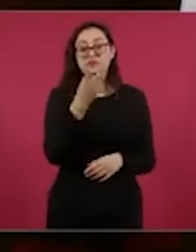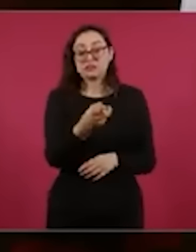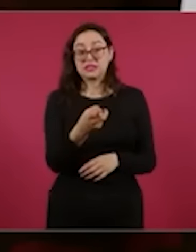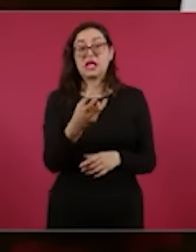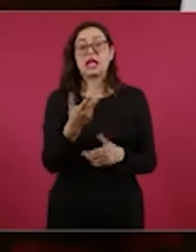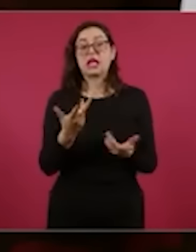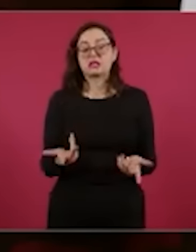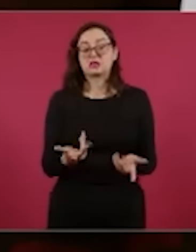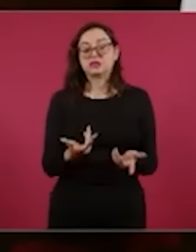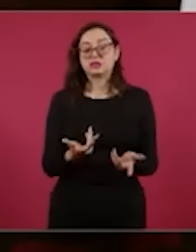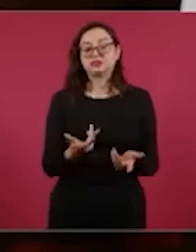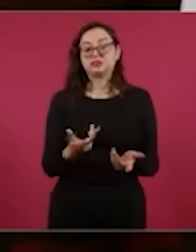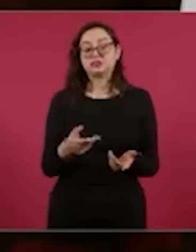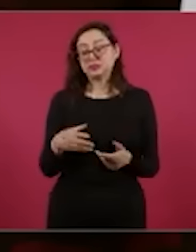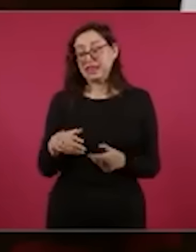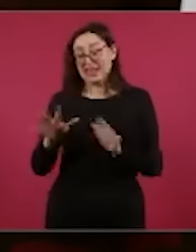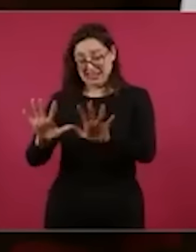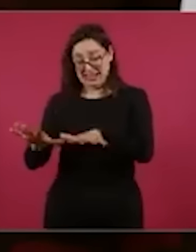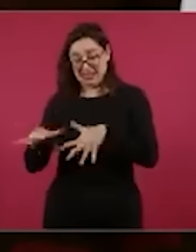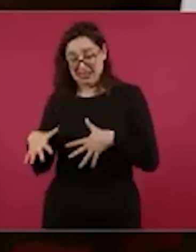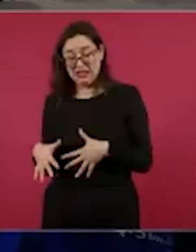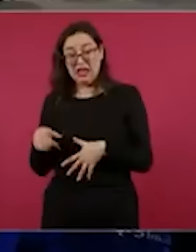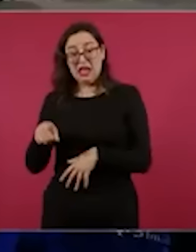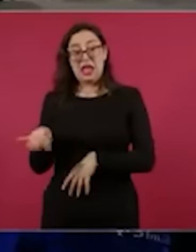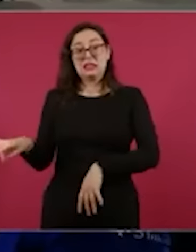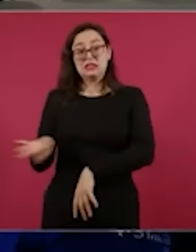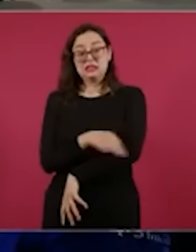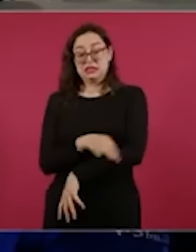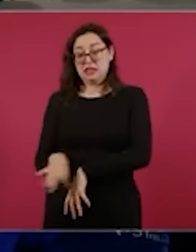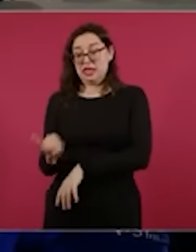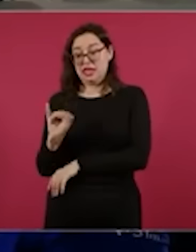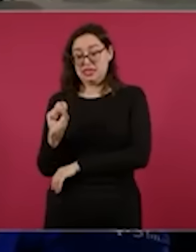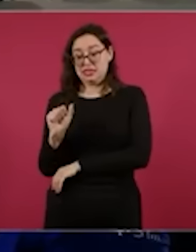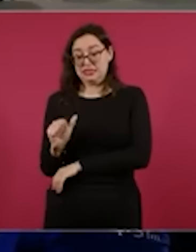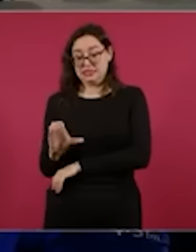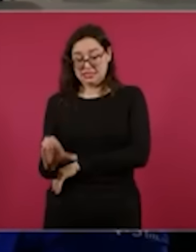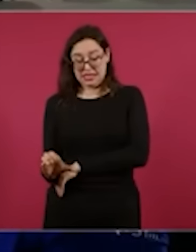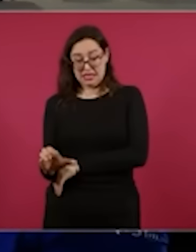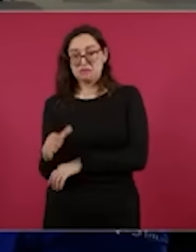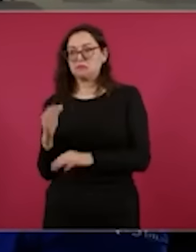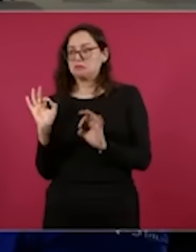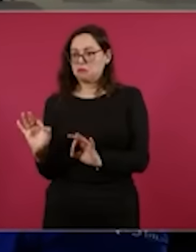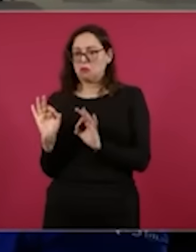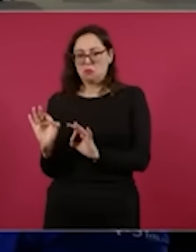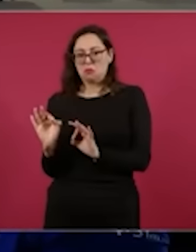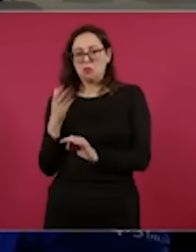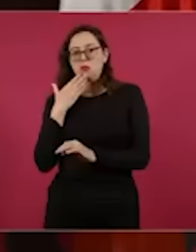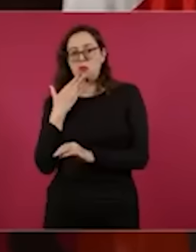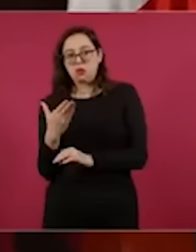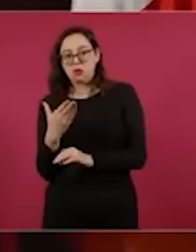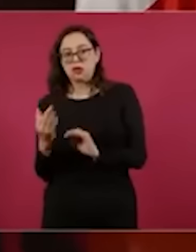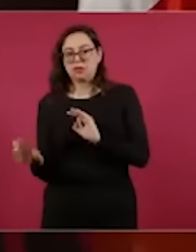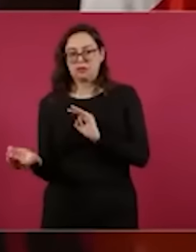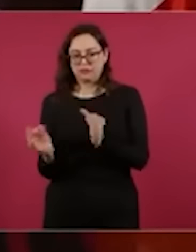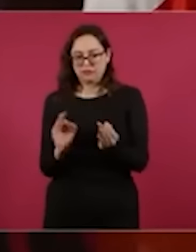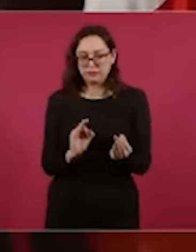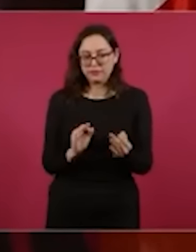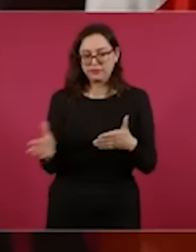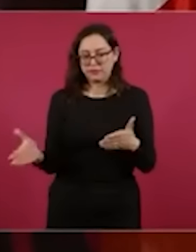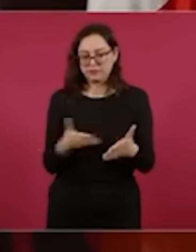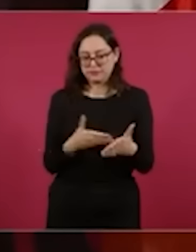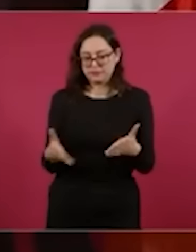concurso que ganó el arquitecto Isaac Michan e hicieron un trabajo muy bueno. Las cocinas de Sencali están a cargo de